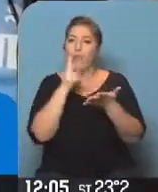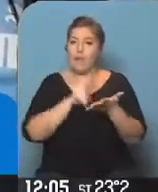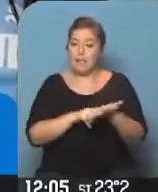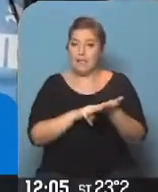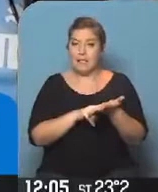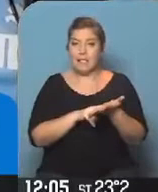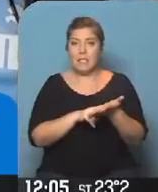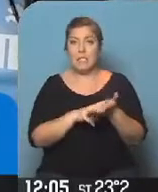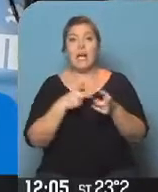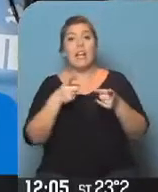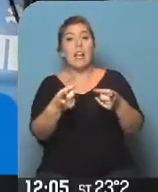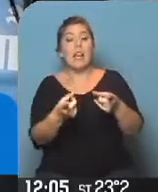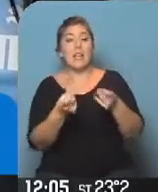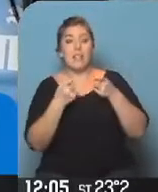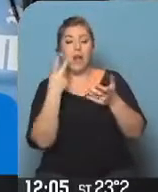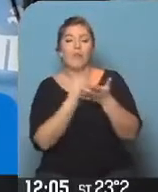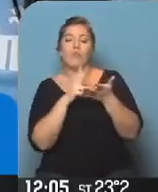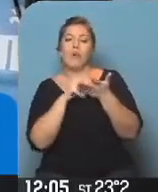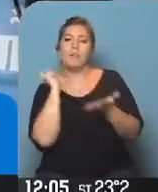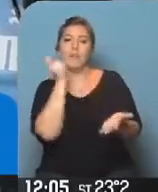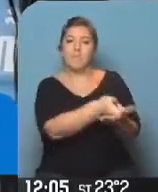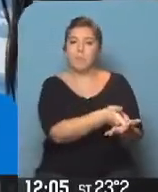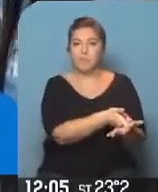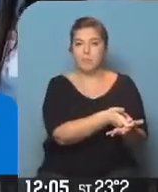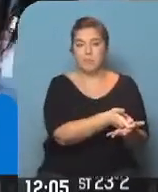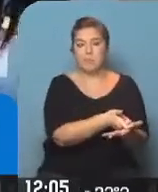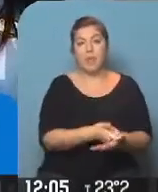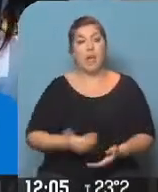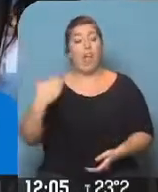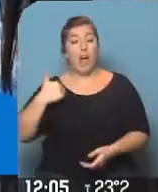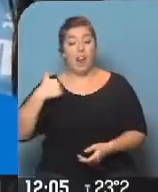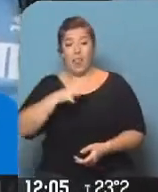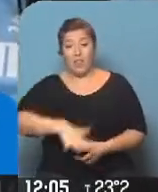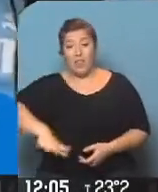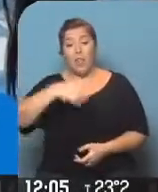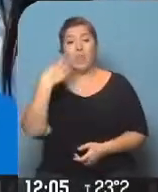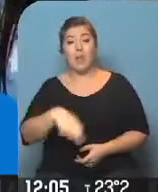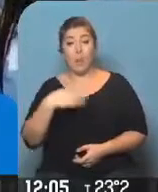necesidad de financiamiento. O sea, los argentinos tenemos que, desde que